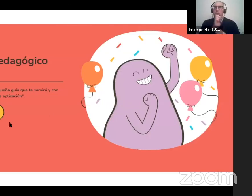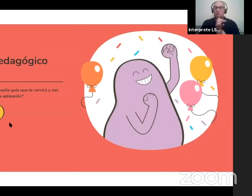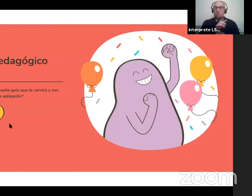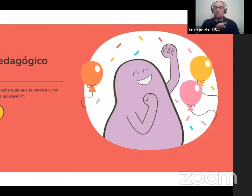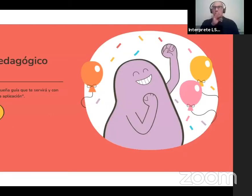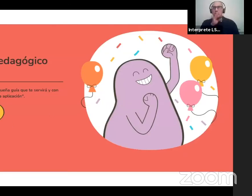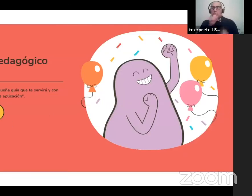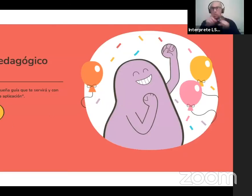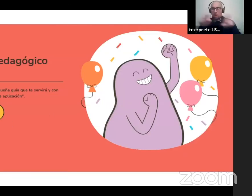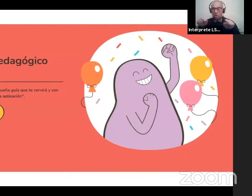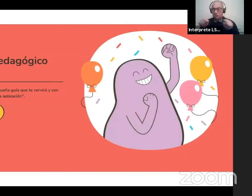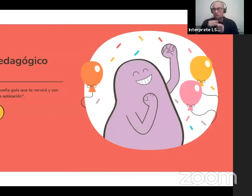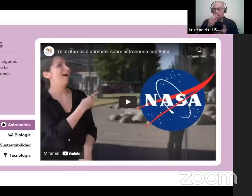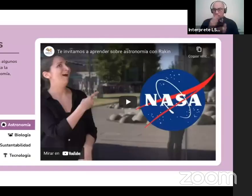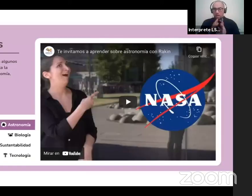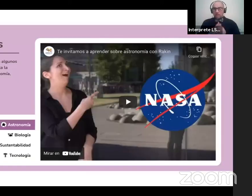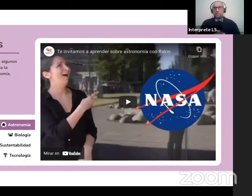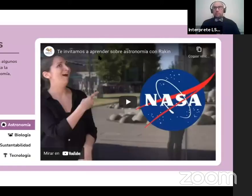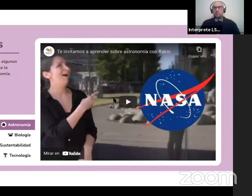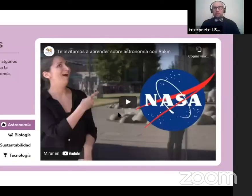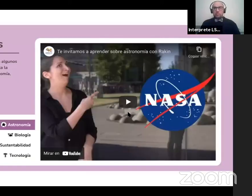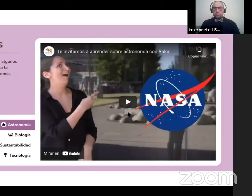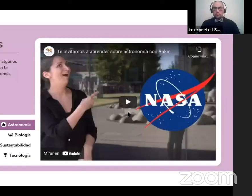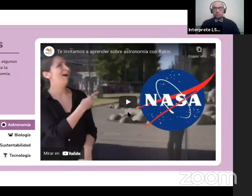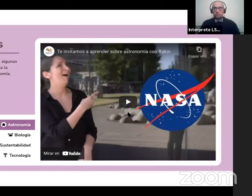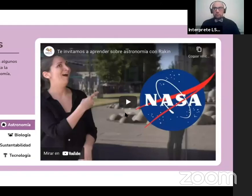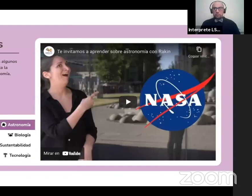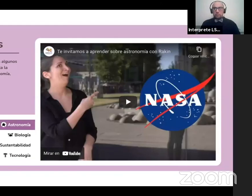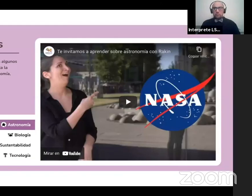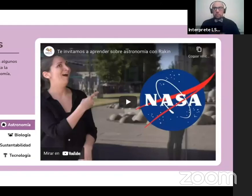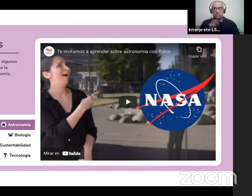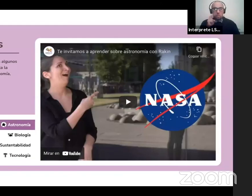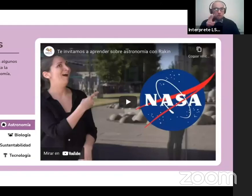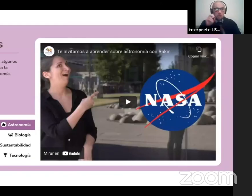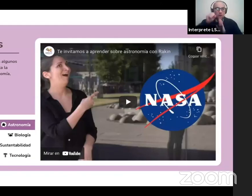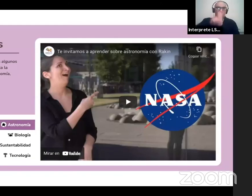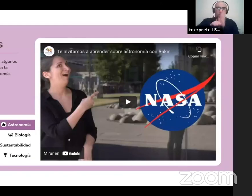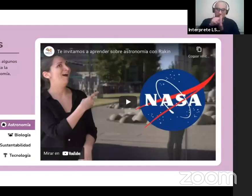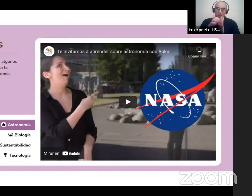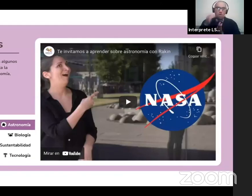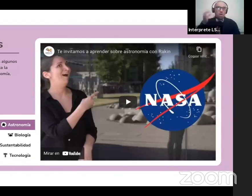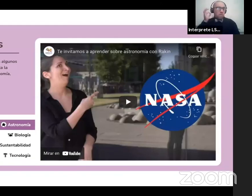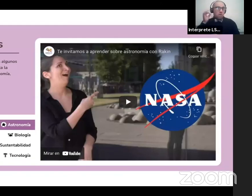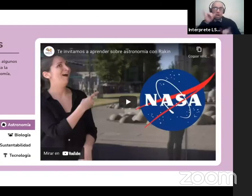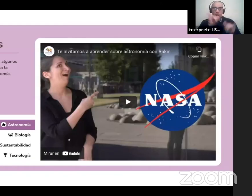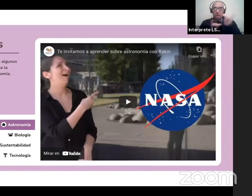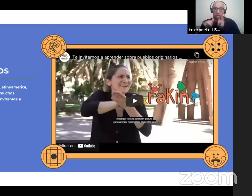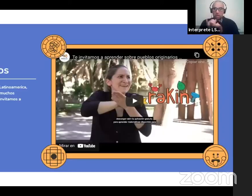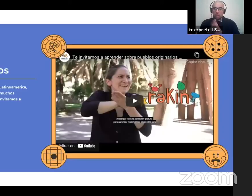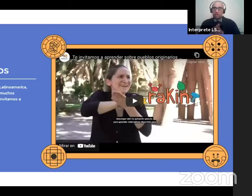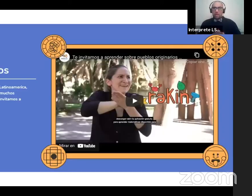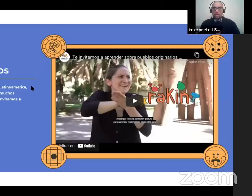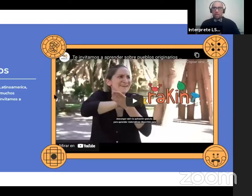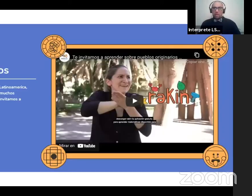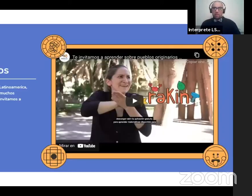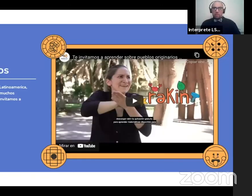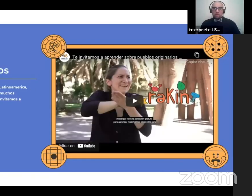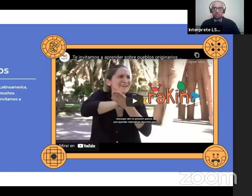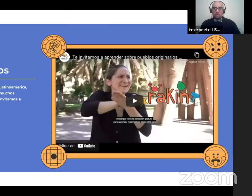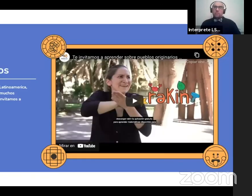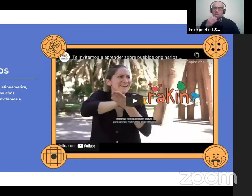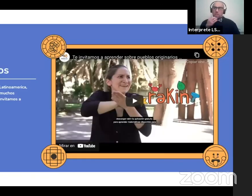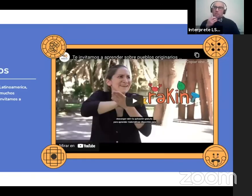técnico pedagógico, ver todos nuestros videos de mujeres científicas y